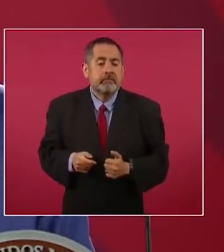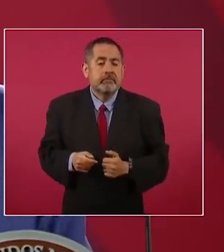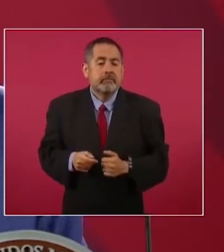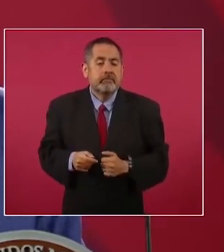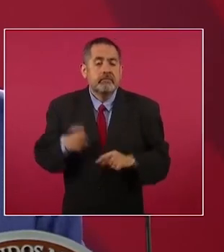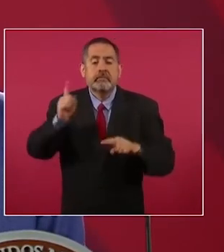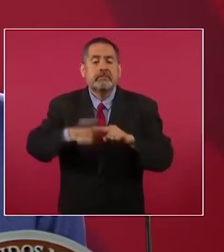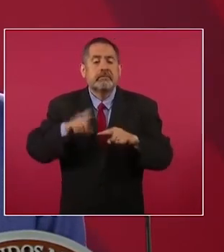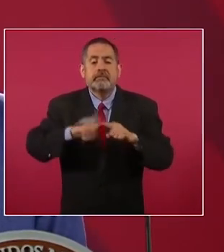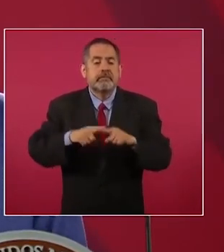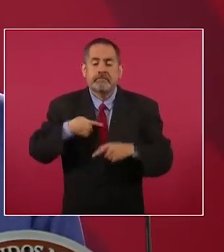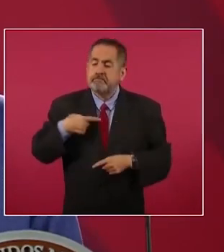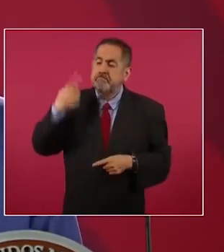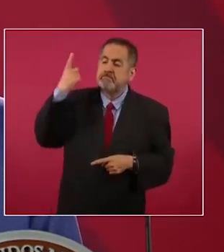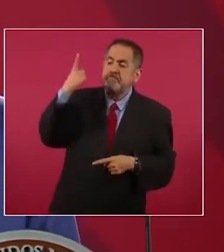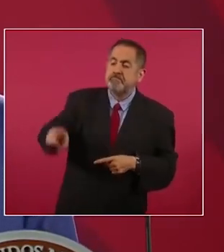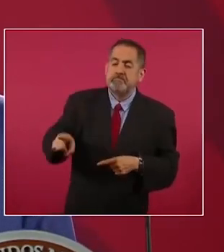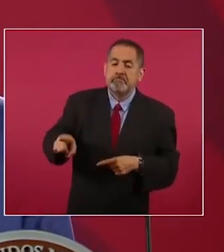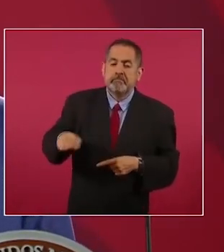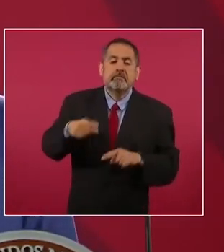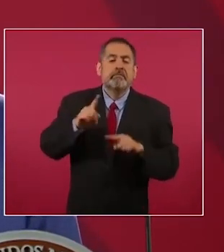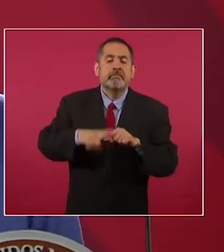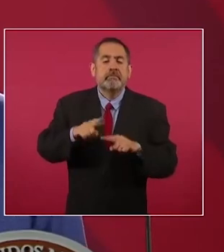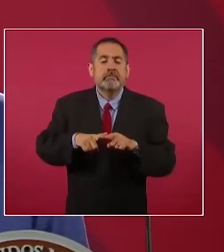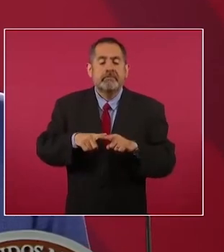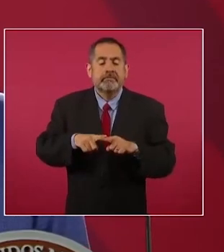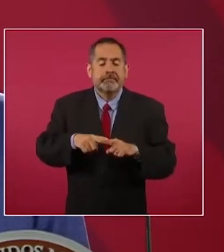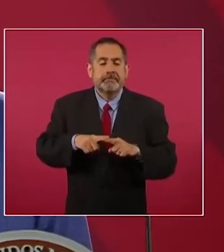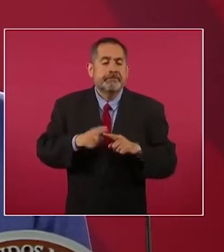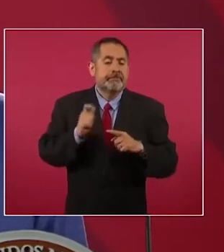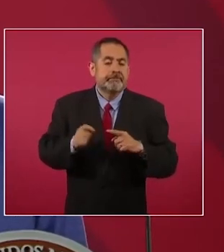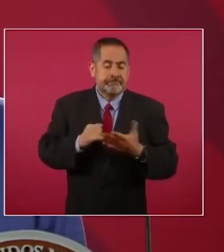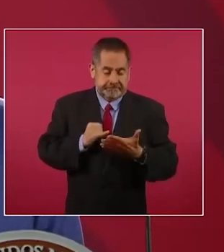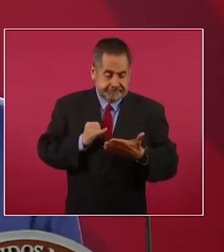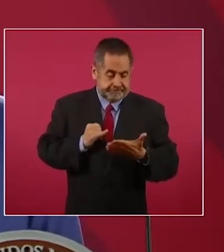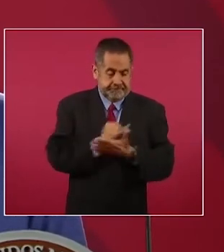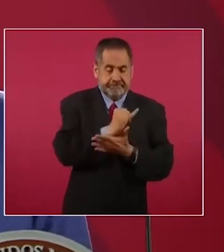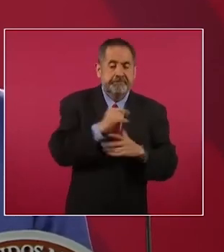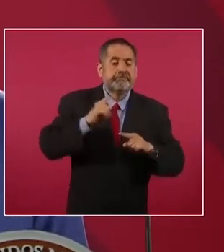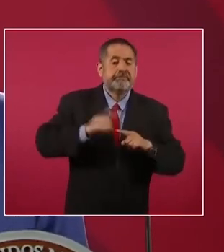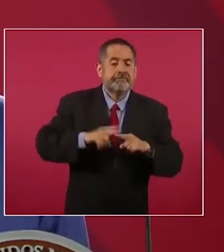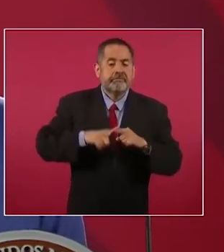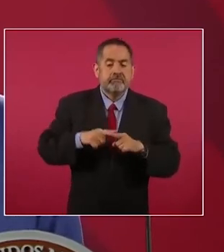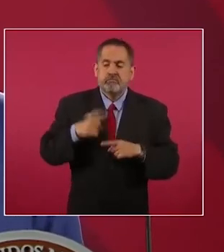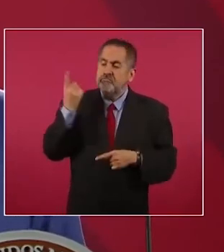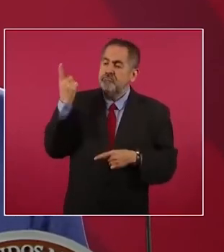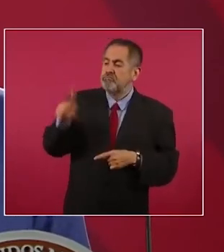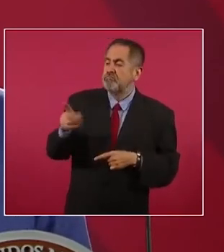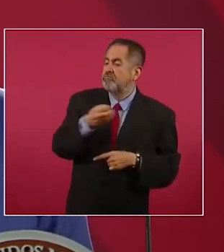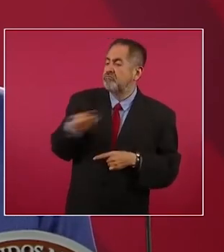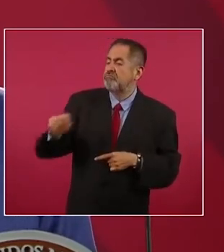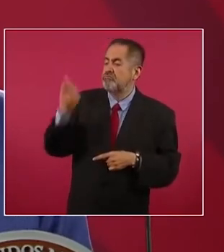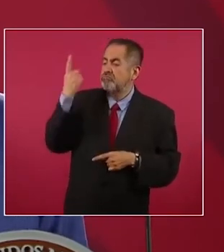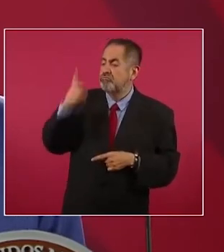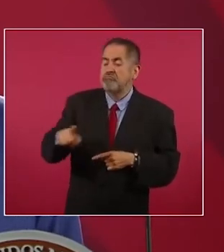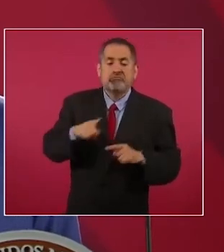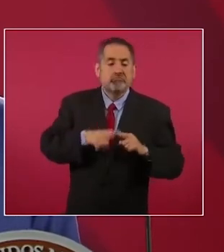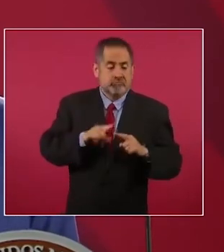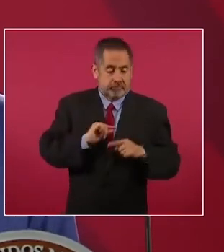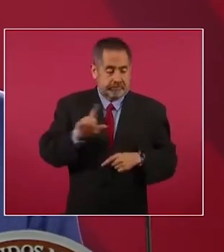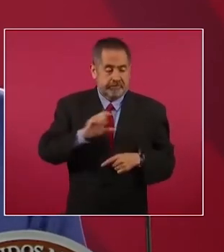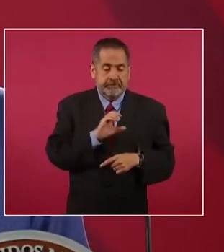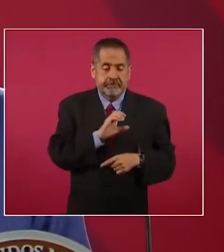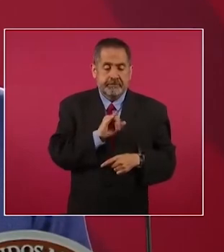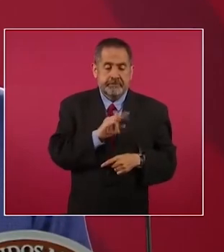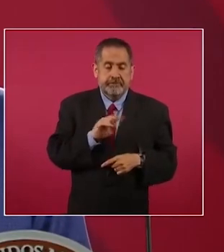Se originaron por decisiones que tomaron o por órdenes que dieron autoridades